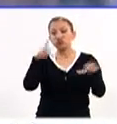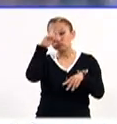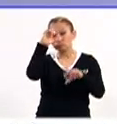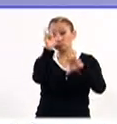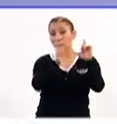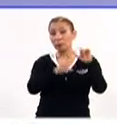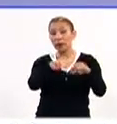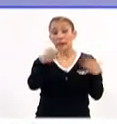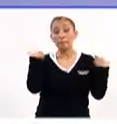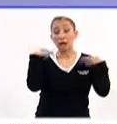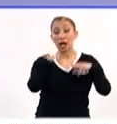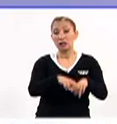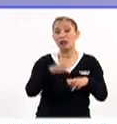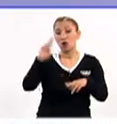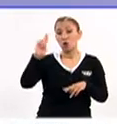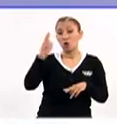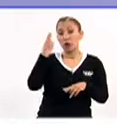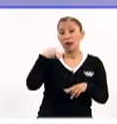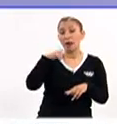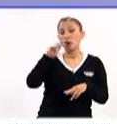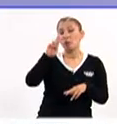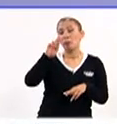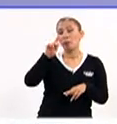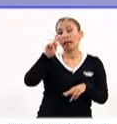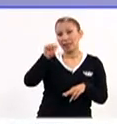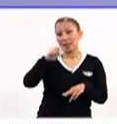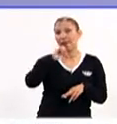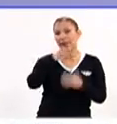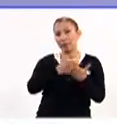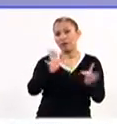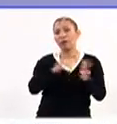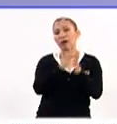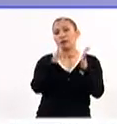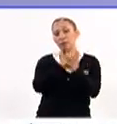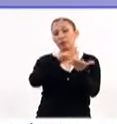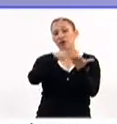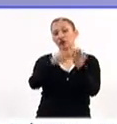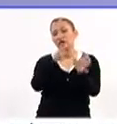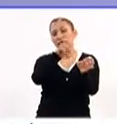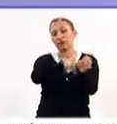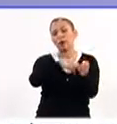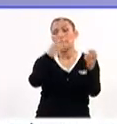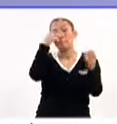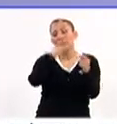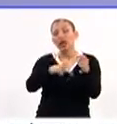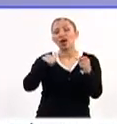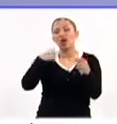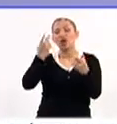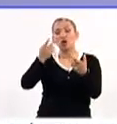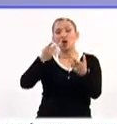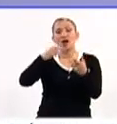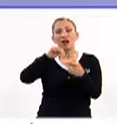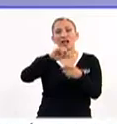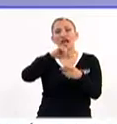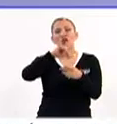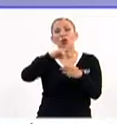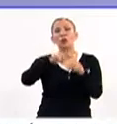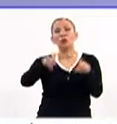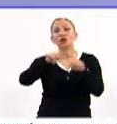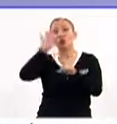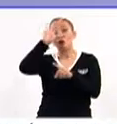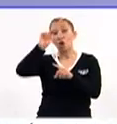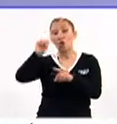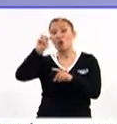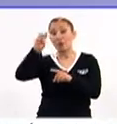nacional porque es maestra de la Universidad Pedagógica Nacional y además participa en el proyecto docente México Nación Multicultural de la